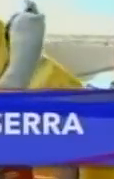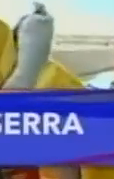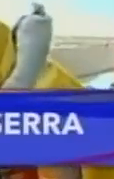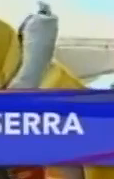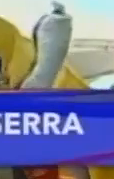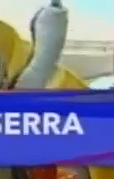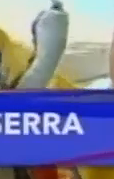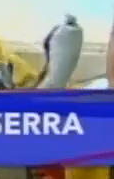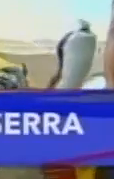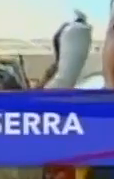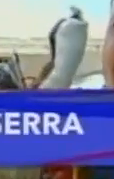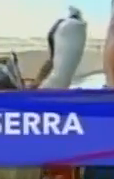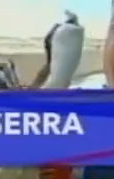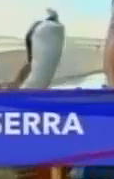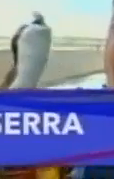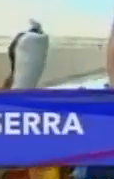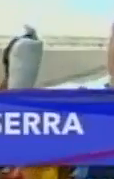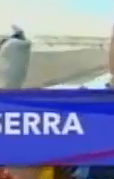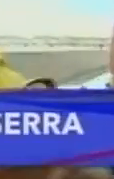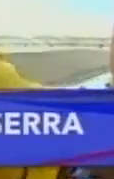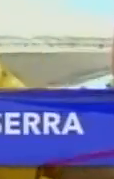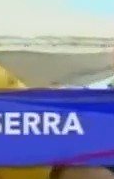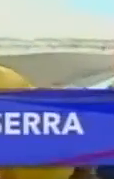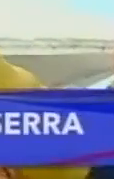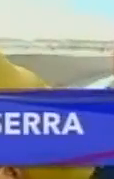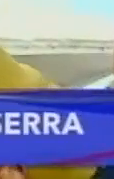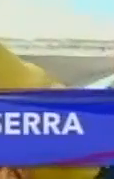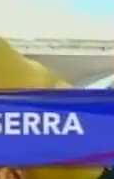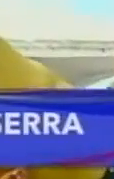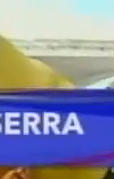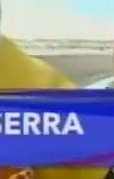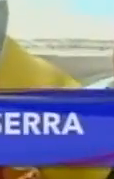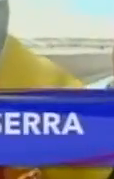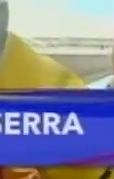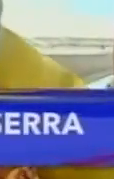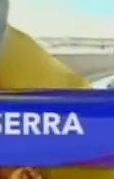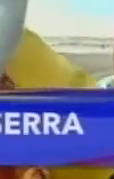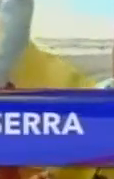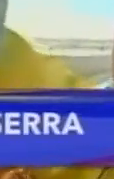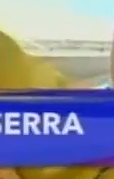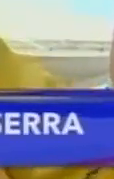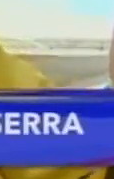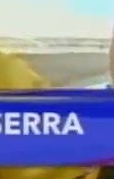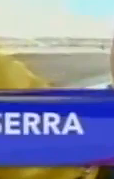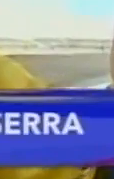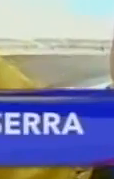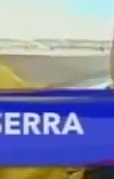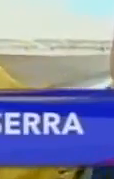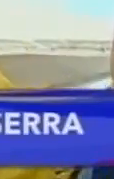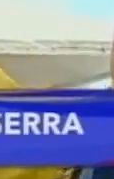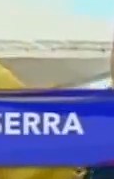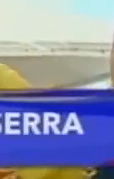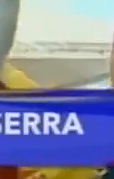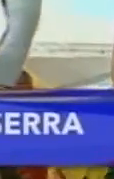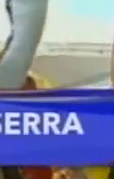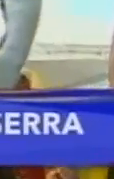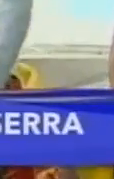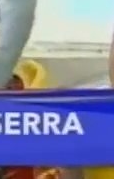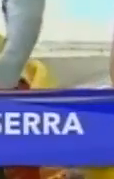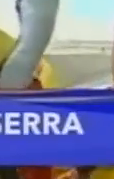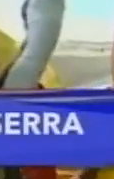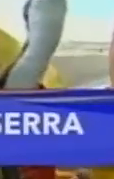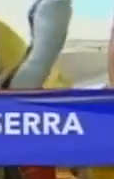aquí a le traer. Y vendrán conmigo apuesta Fabricio, Ali, el Che. Y vendrá Simón Bolívar junto